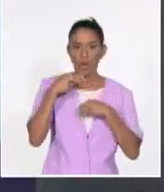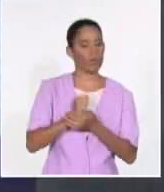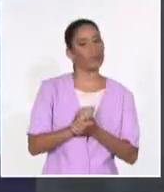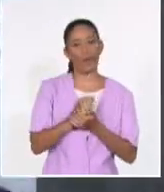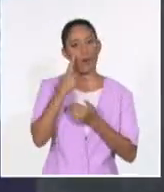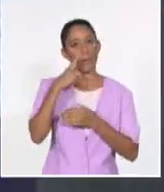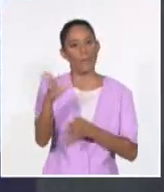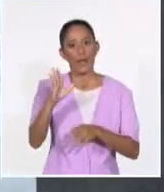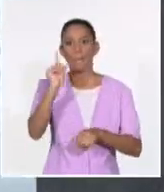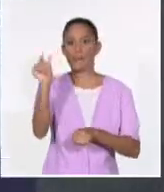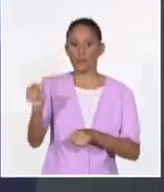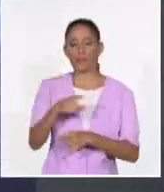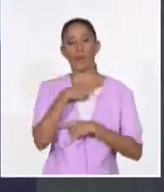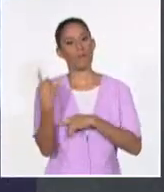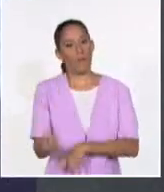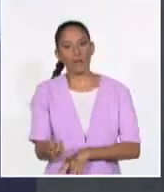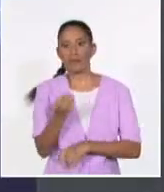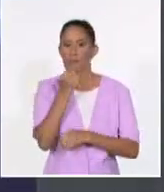Thank Parlamento...